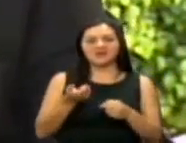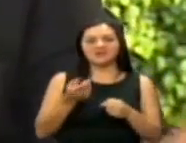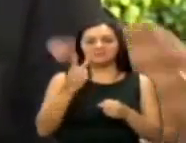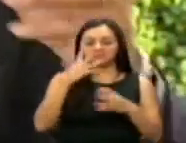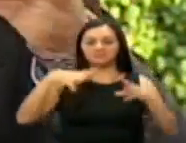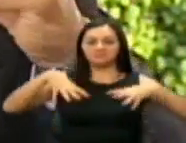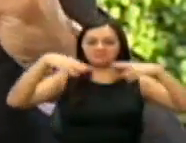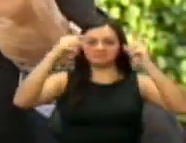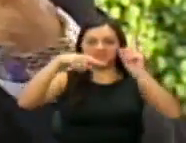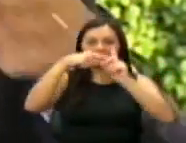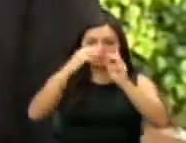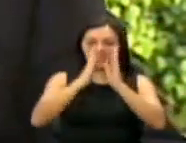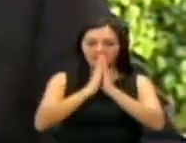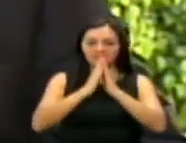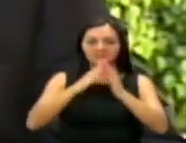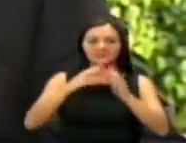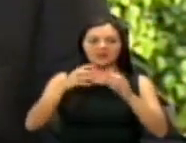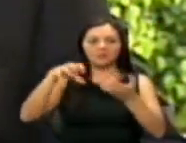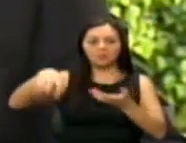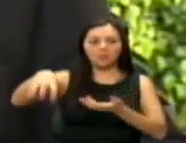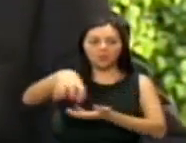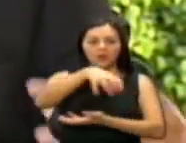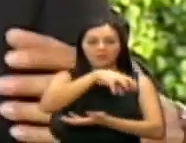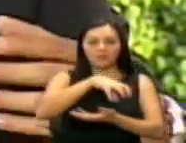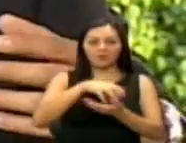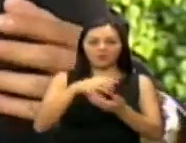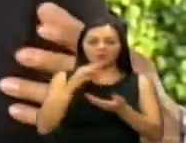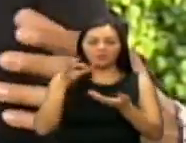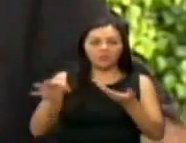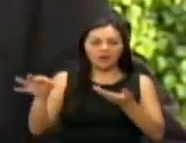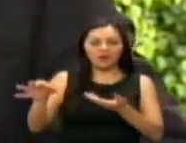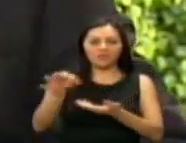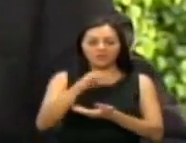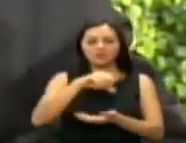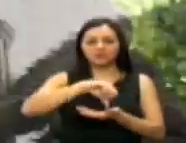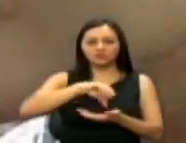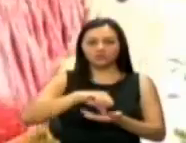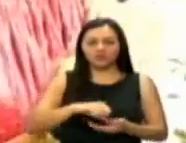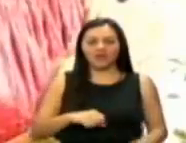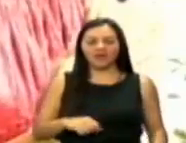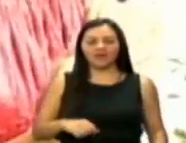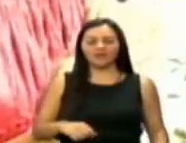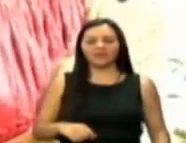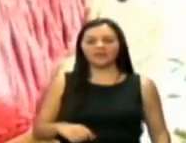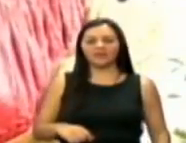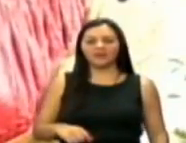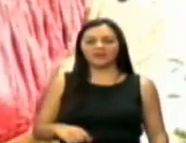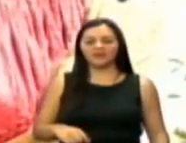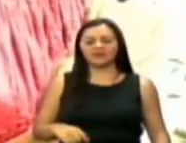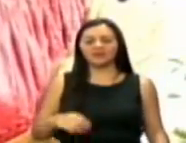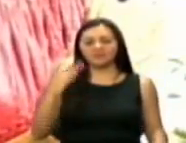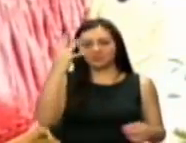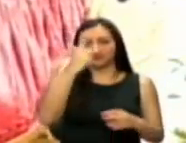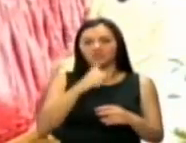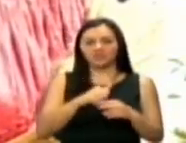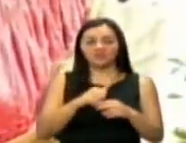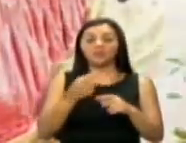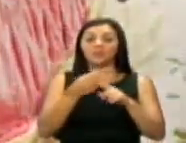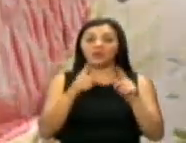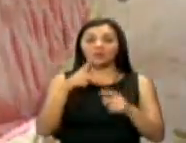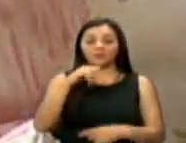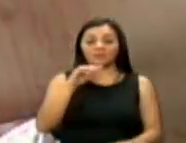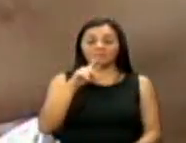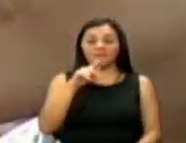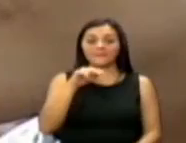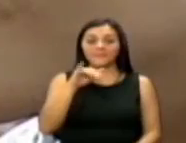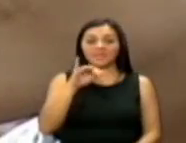iglesia, cada pueblito de nuestro país, cada ciudad, cada ciudad pequeña tiene su encanto, ¿no? Y realmente Pimampiro es